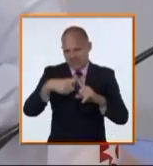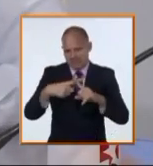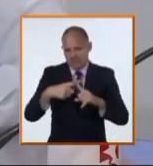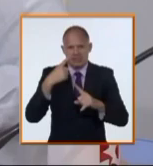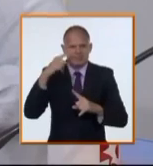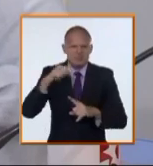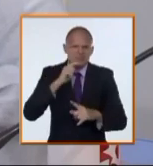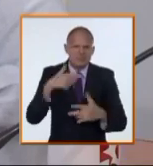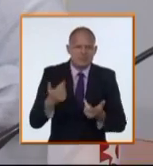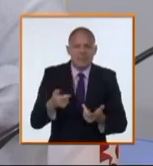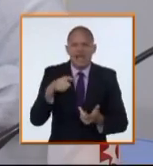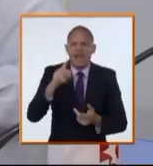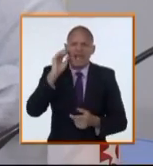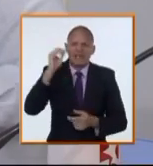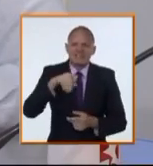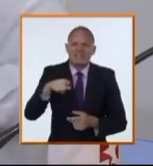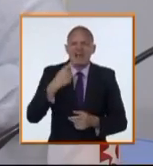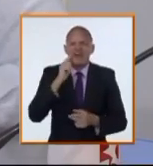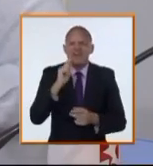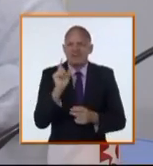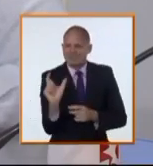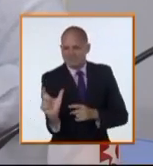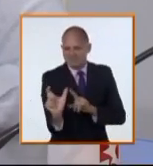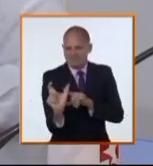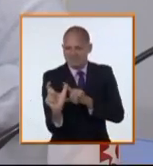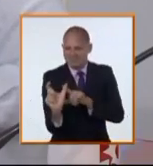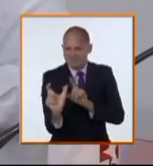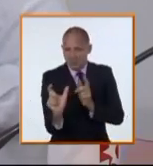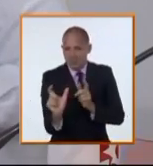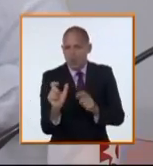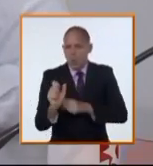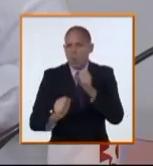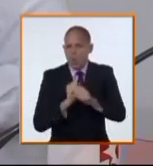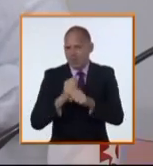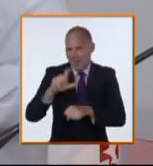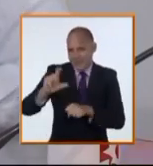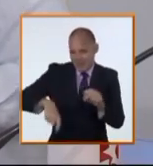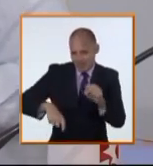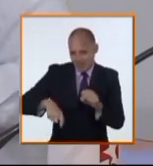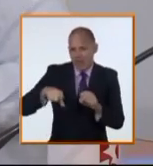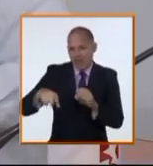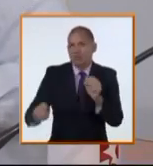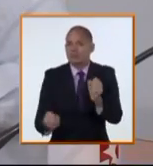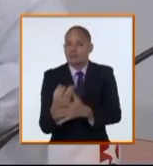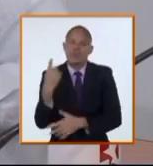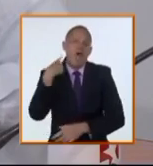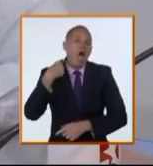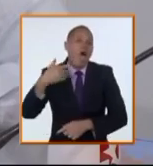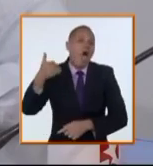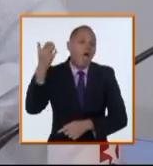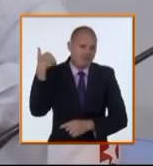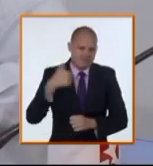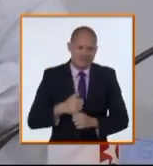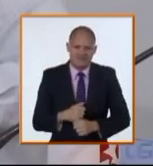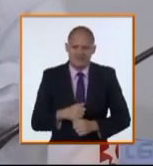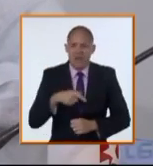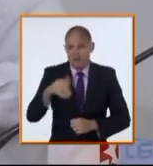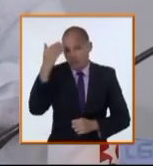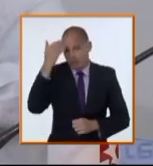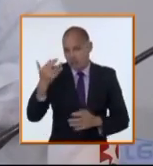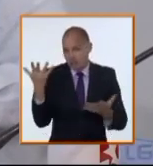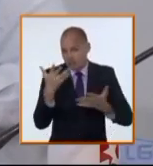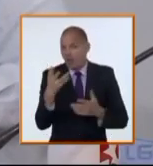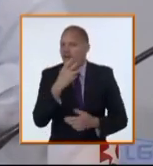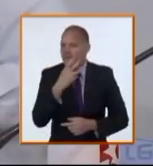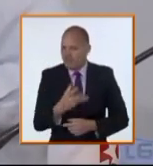fue un paso necesario lo cual estuvo liderado por el comandante jefe en este momento y obedecía una necesidad del